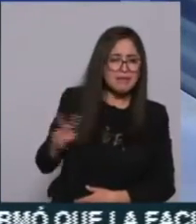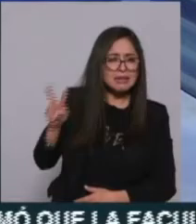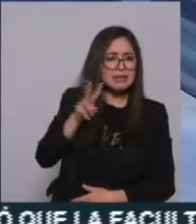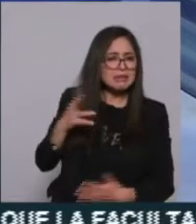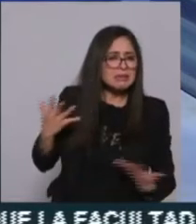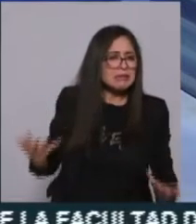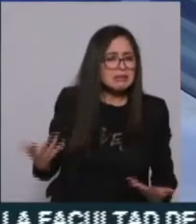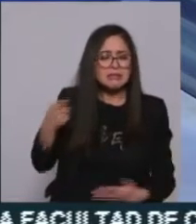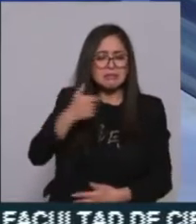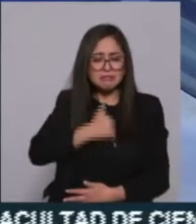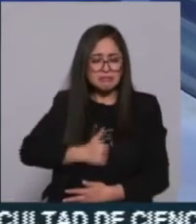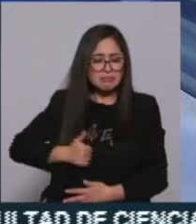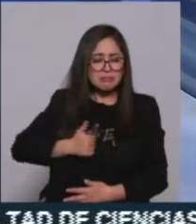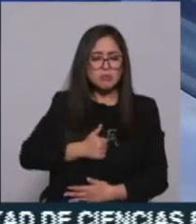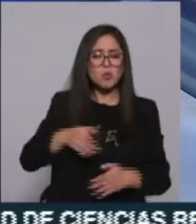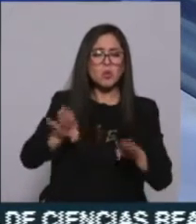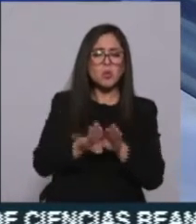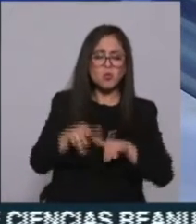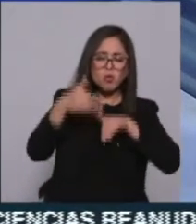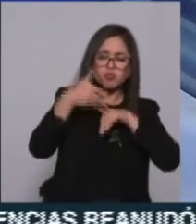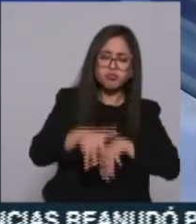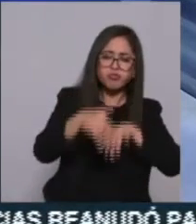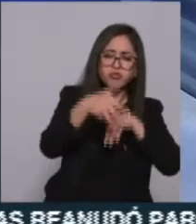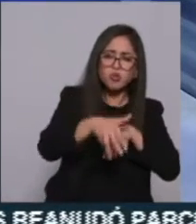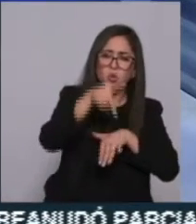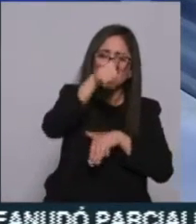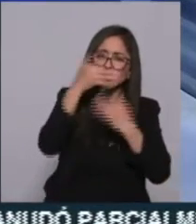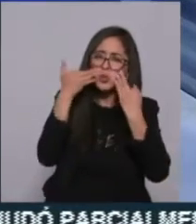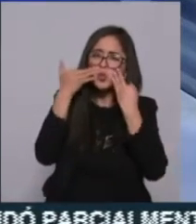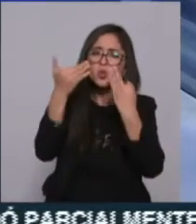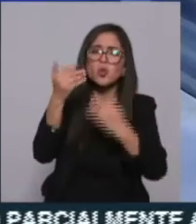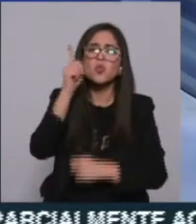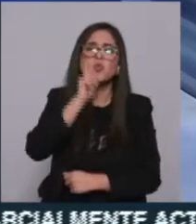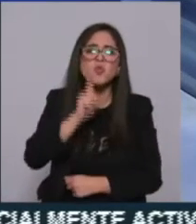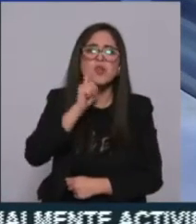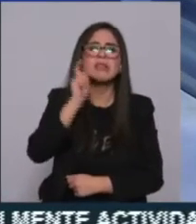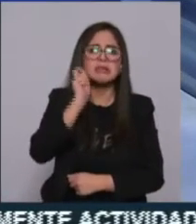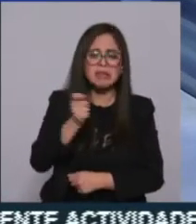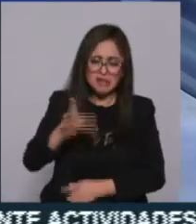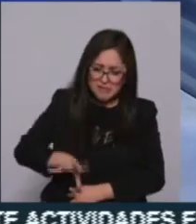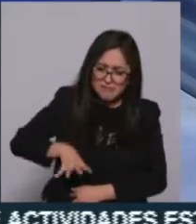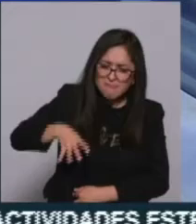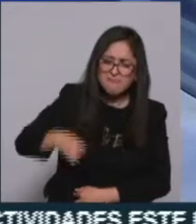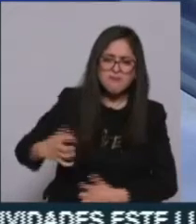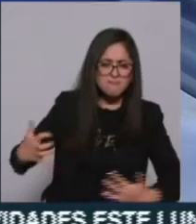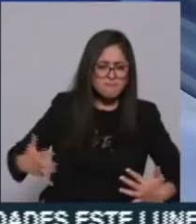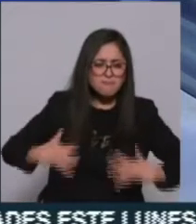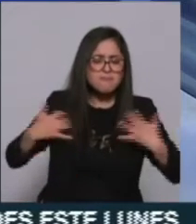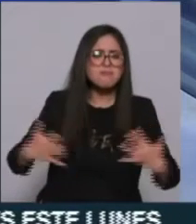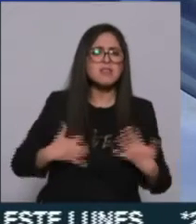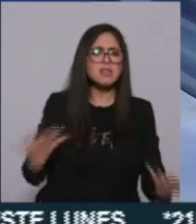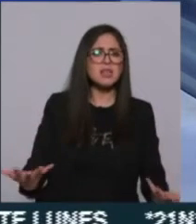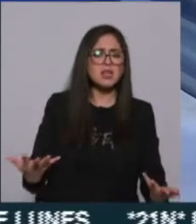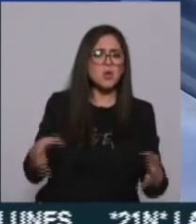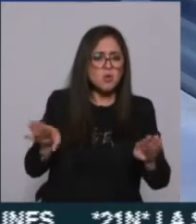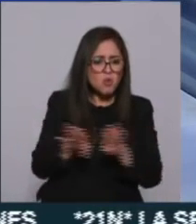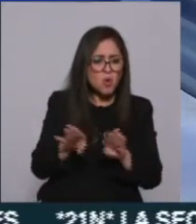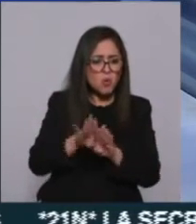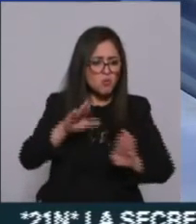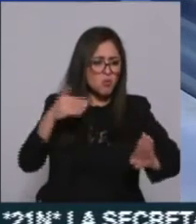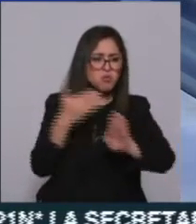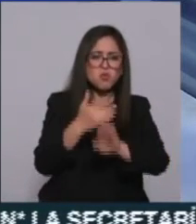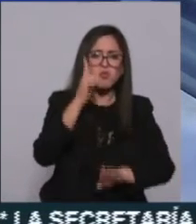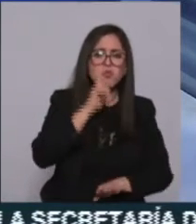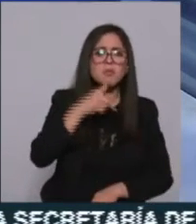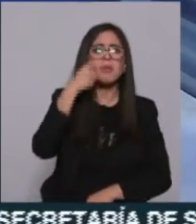fondo de todo, estas protestas son de rabia y de amor. Y la respuesta que se dio por parte del actual gobierno de la Ciudad de México